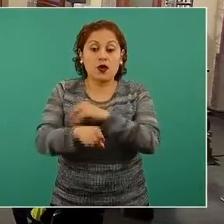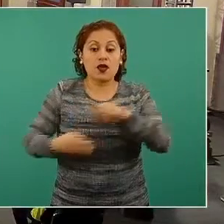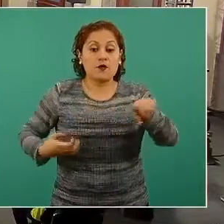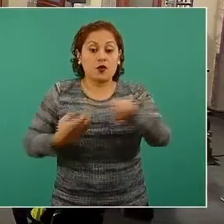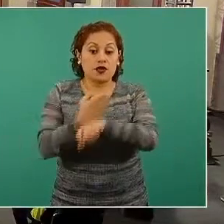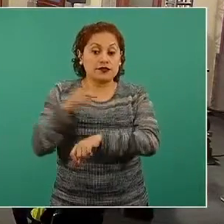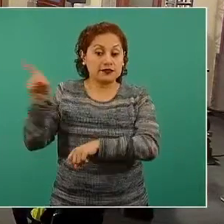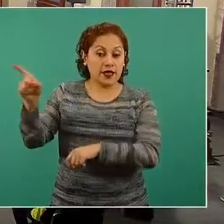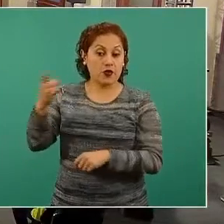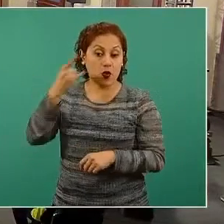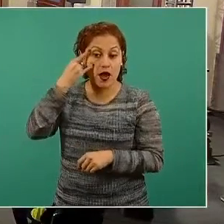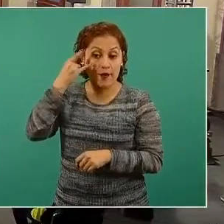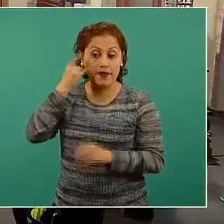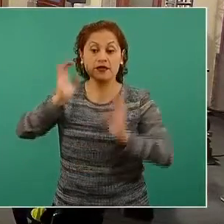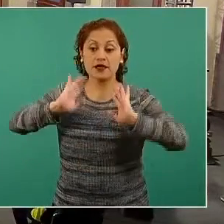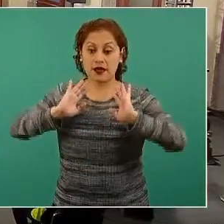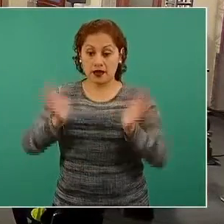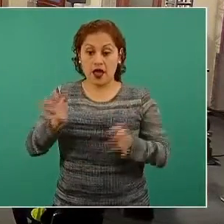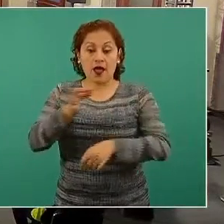vacunó también?